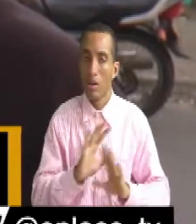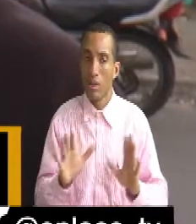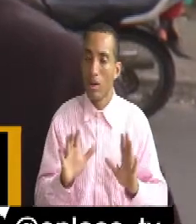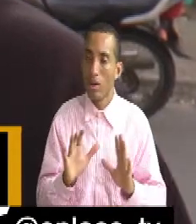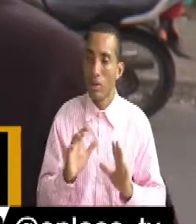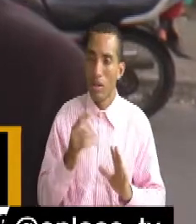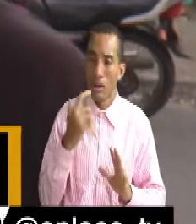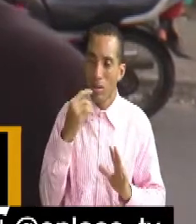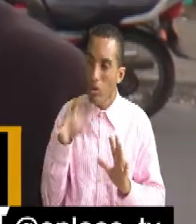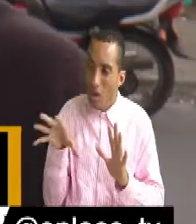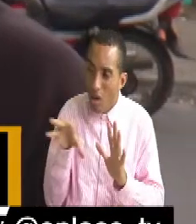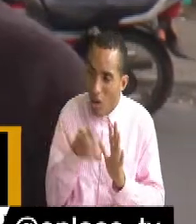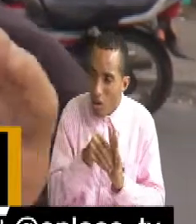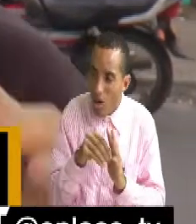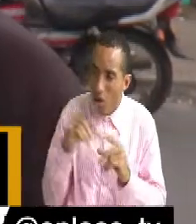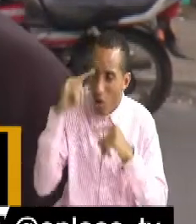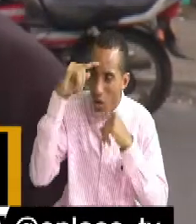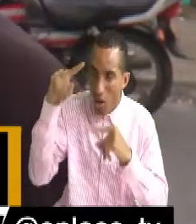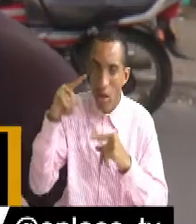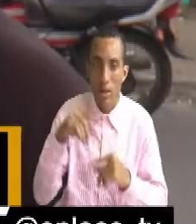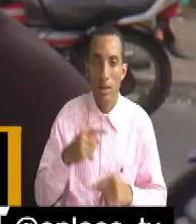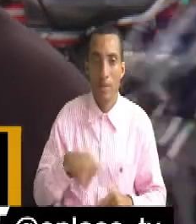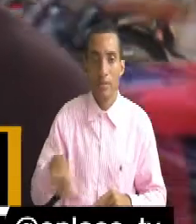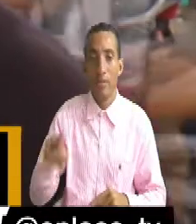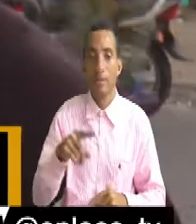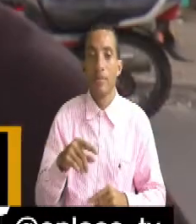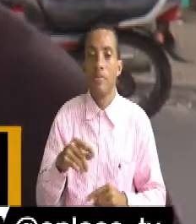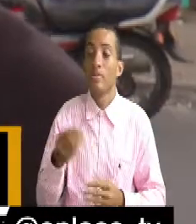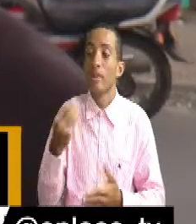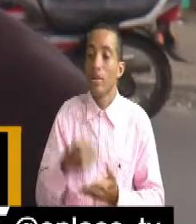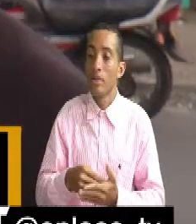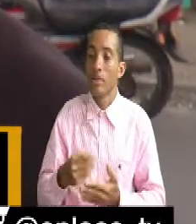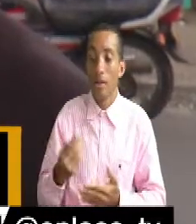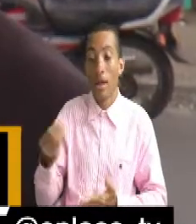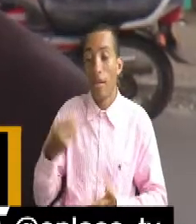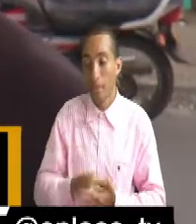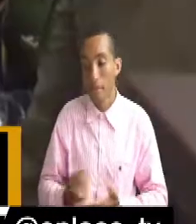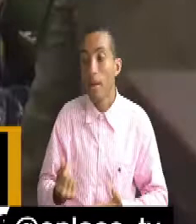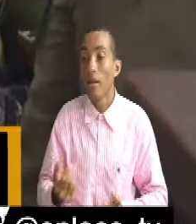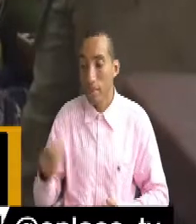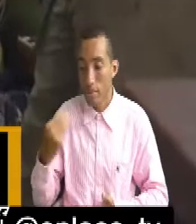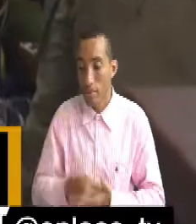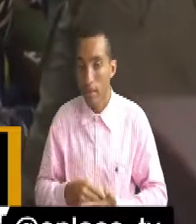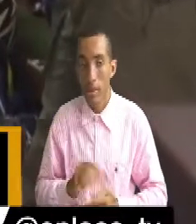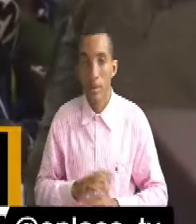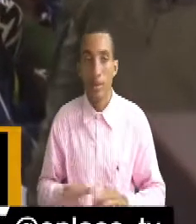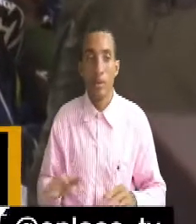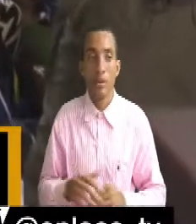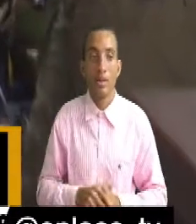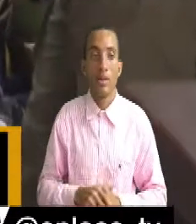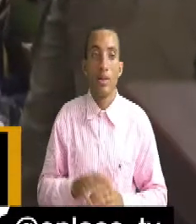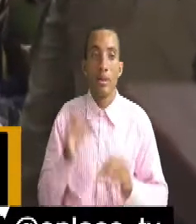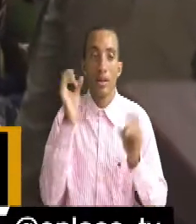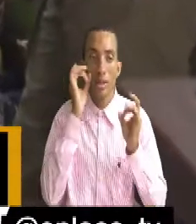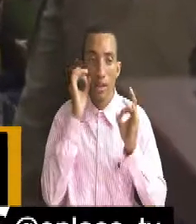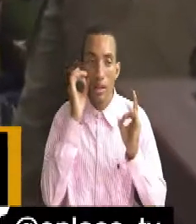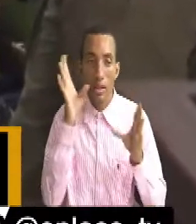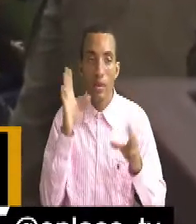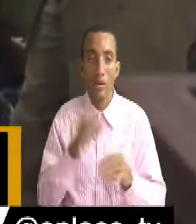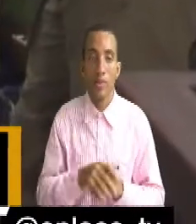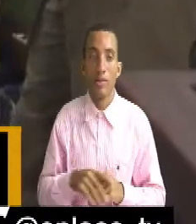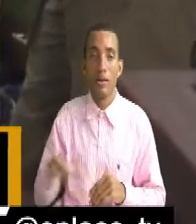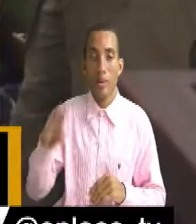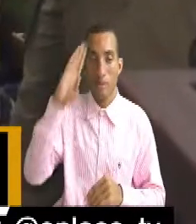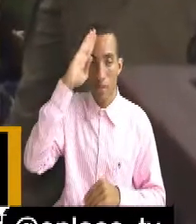Entonces, a esas personas van y les pide vacunas para no recogerles la mercancía. Frente a esa grave acusación, la policía